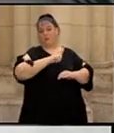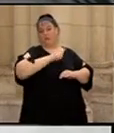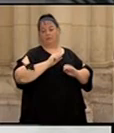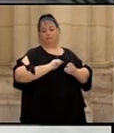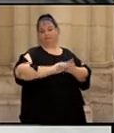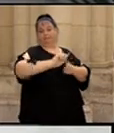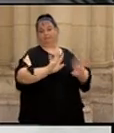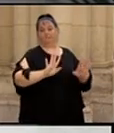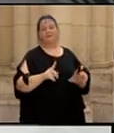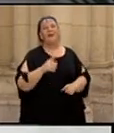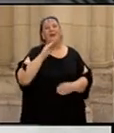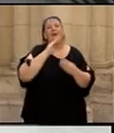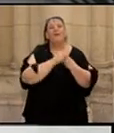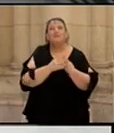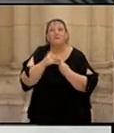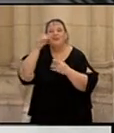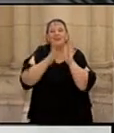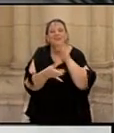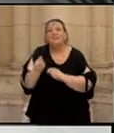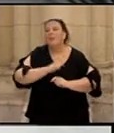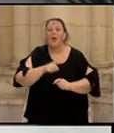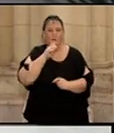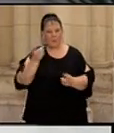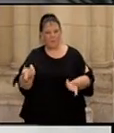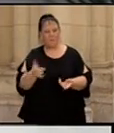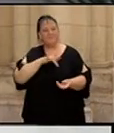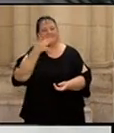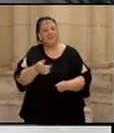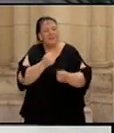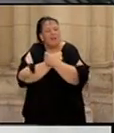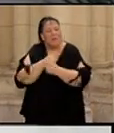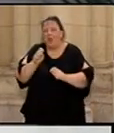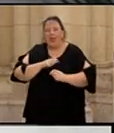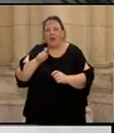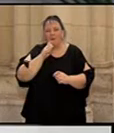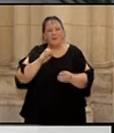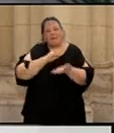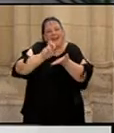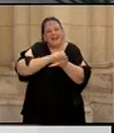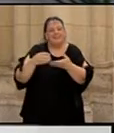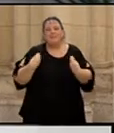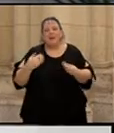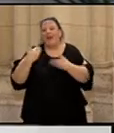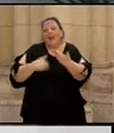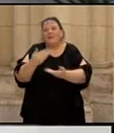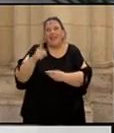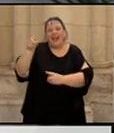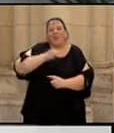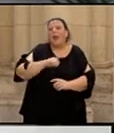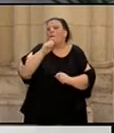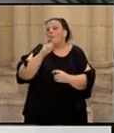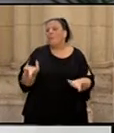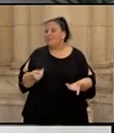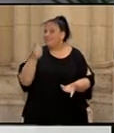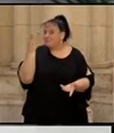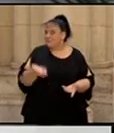Jesucristo? ¿Cómo nos da su amor y su misericordia? ¿Cómo nos hace caminar por la vida? Esto